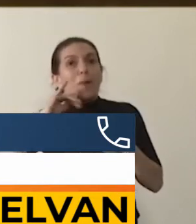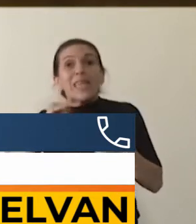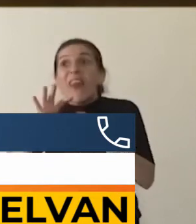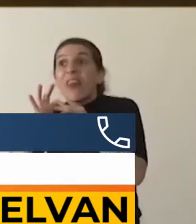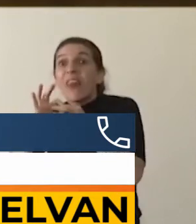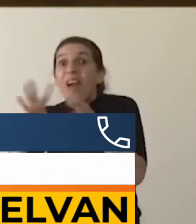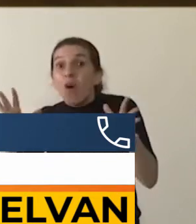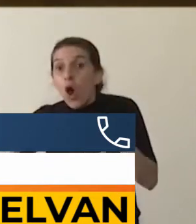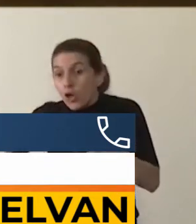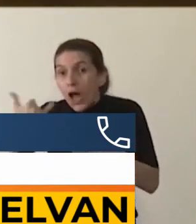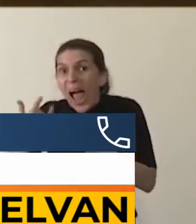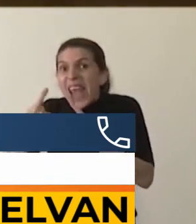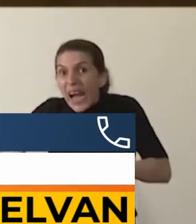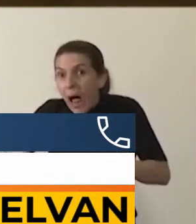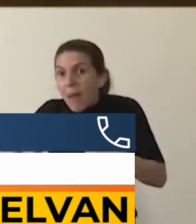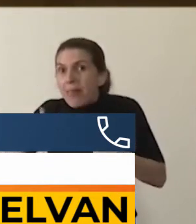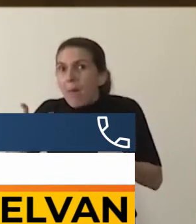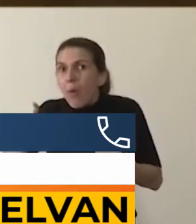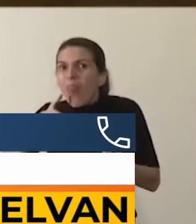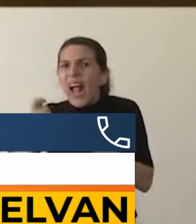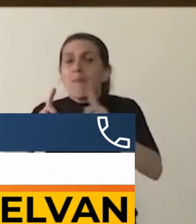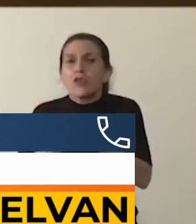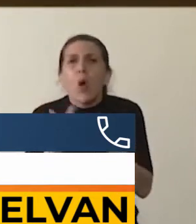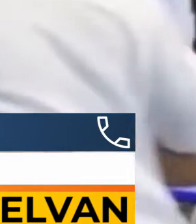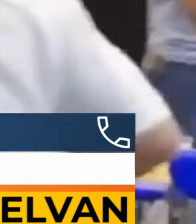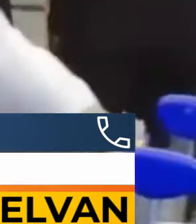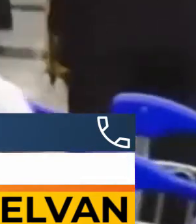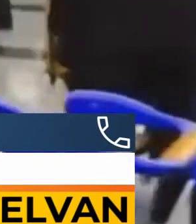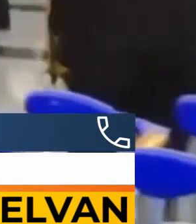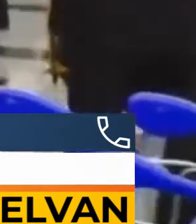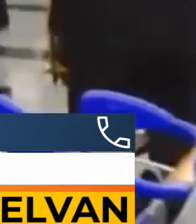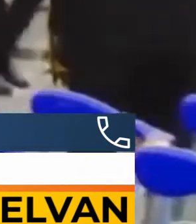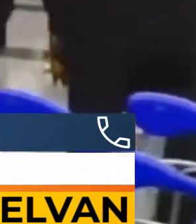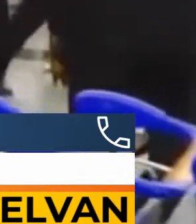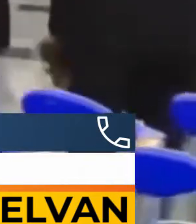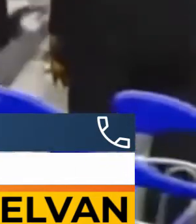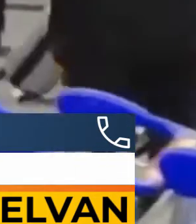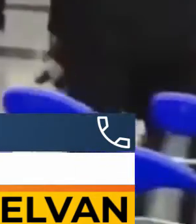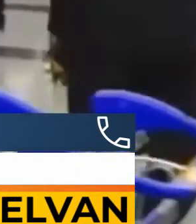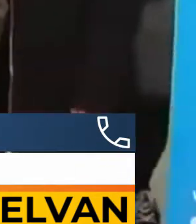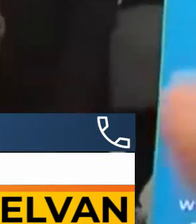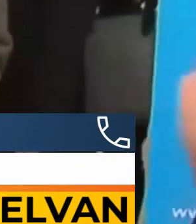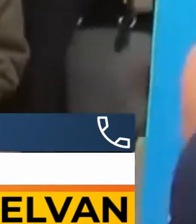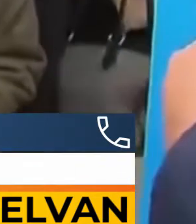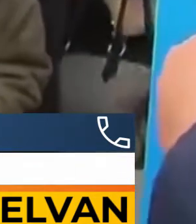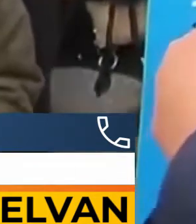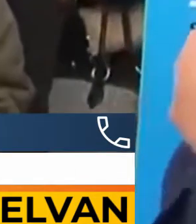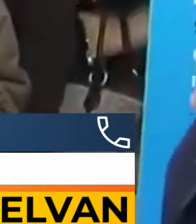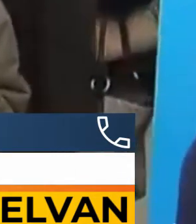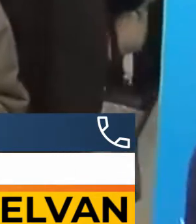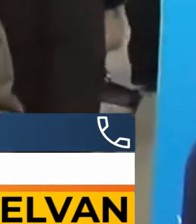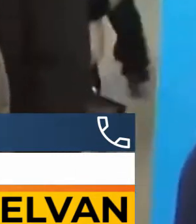cambiarlo, y supongo que en el día de hoy esto ya va a estar resuelto, pero la